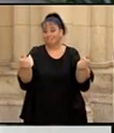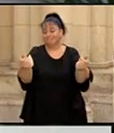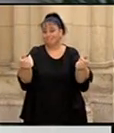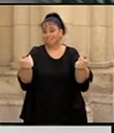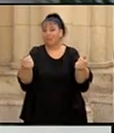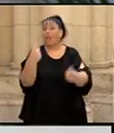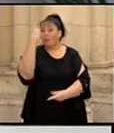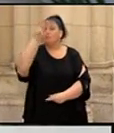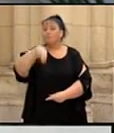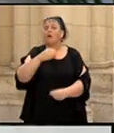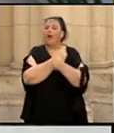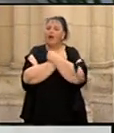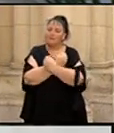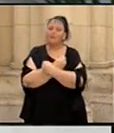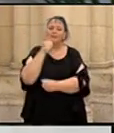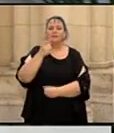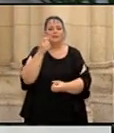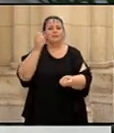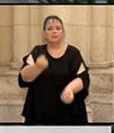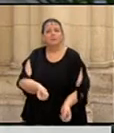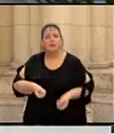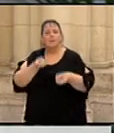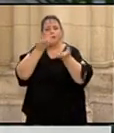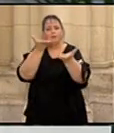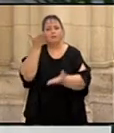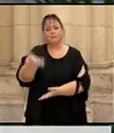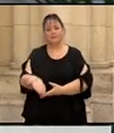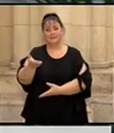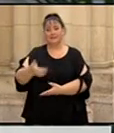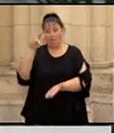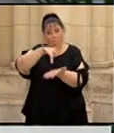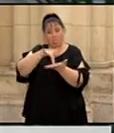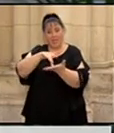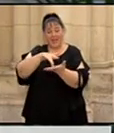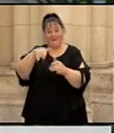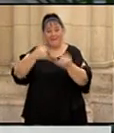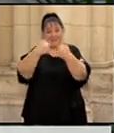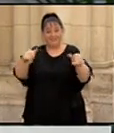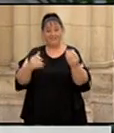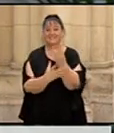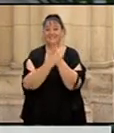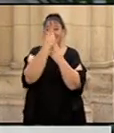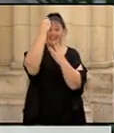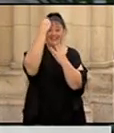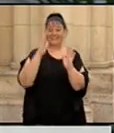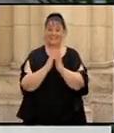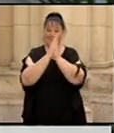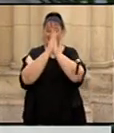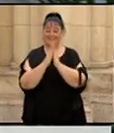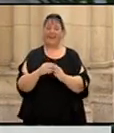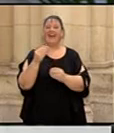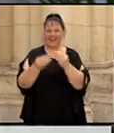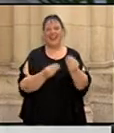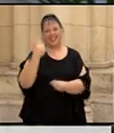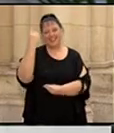Que Dios es amor, es la gran revelación que en este día de la Trinidad Santísima se nos hace. Y Jesús